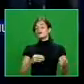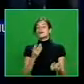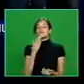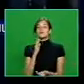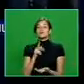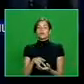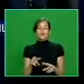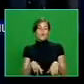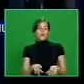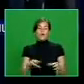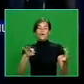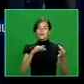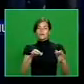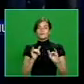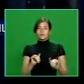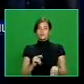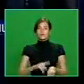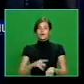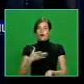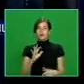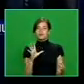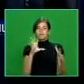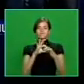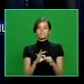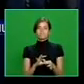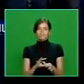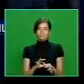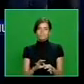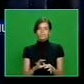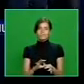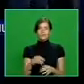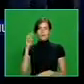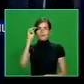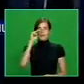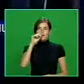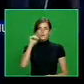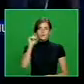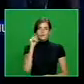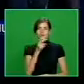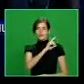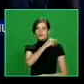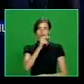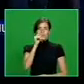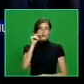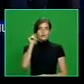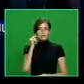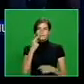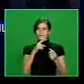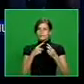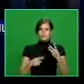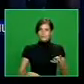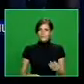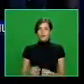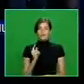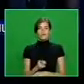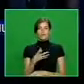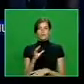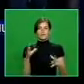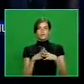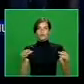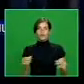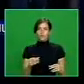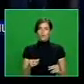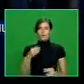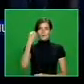tu núcleo de la orquesta y ahí está articulado sus maestros directores etcétera etcétera debe tenerlo todo